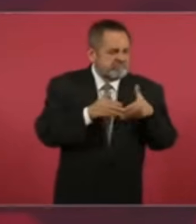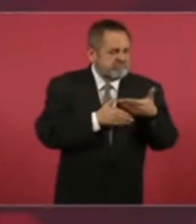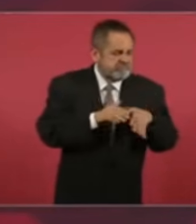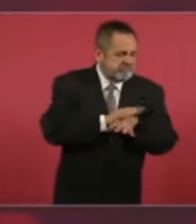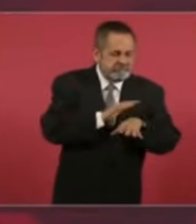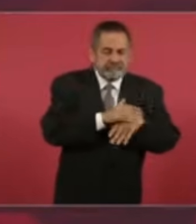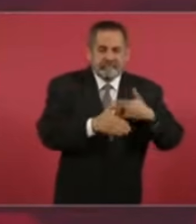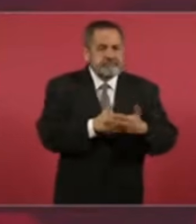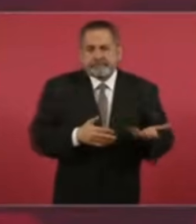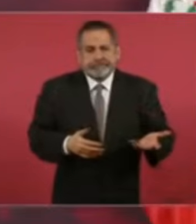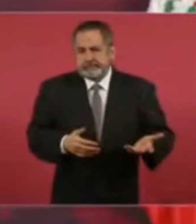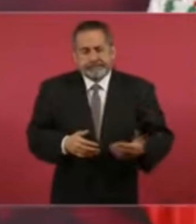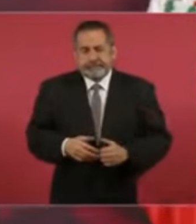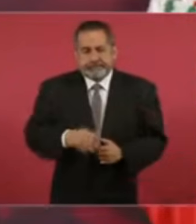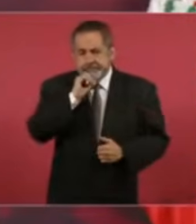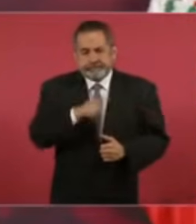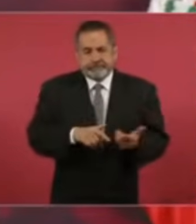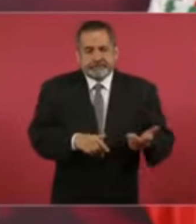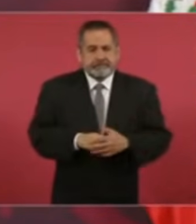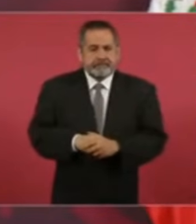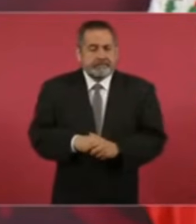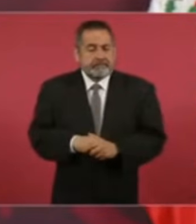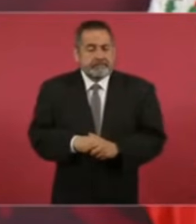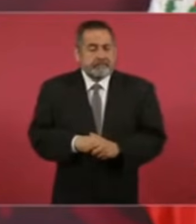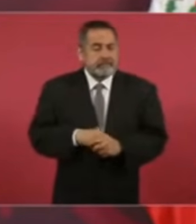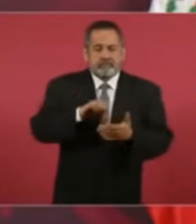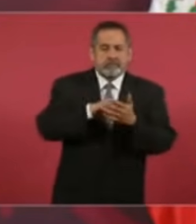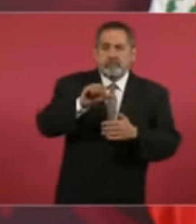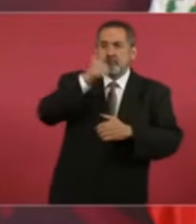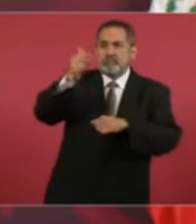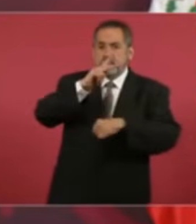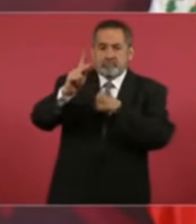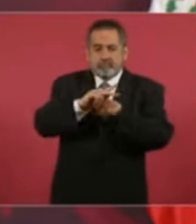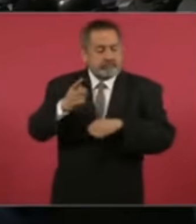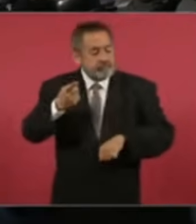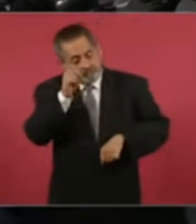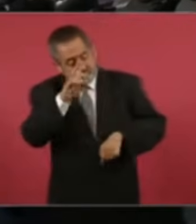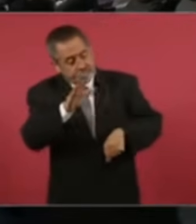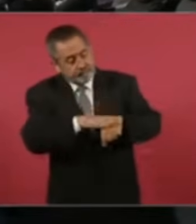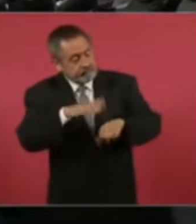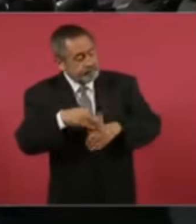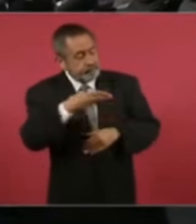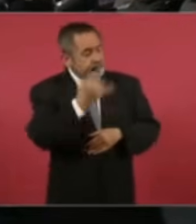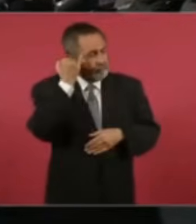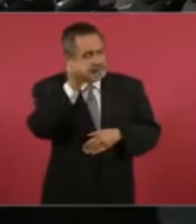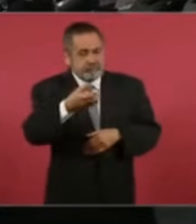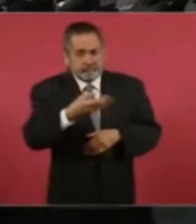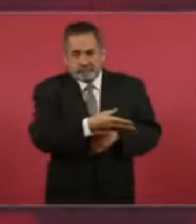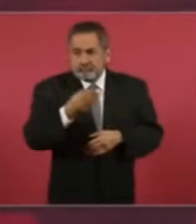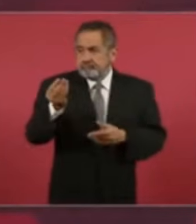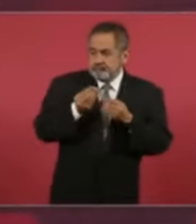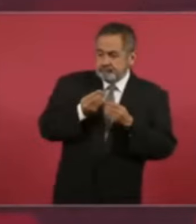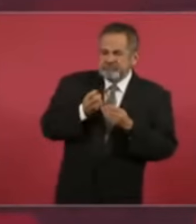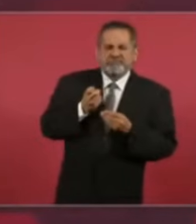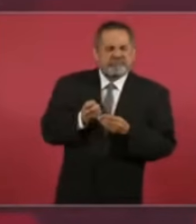Convertían las recetas que enviaban desde el extranjero en ideología.